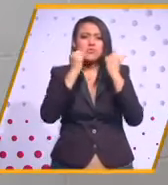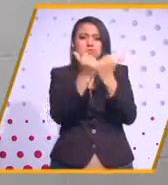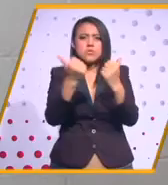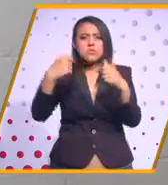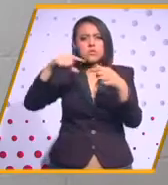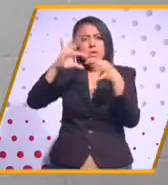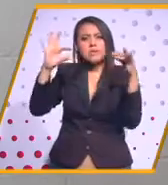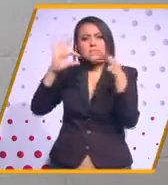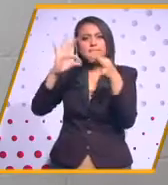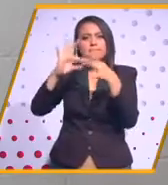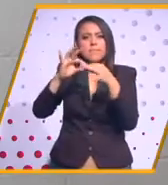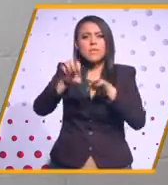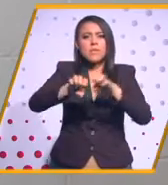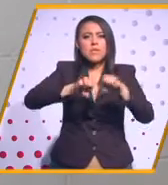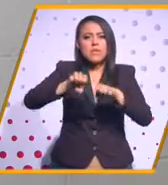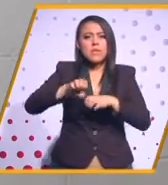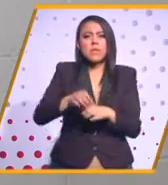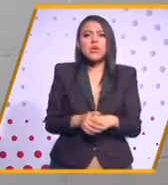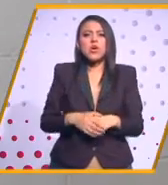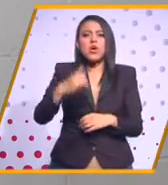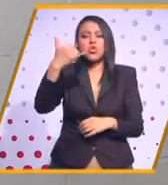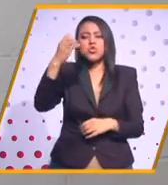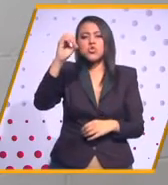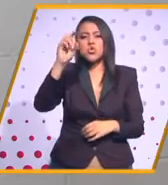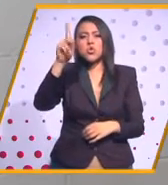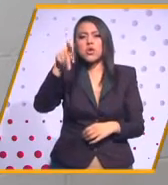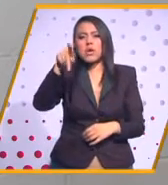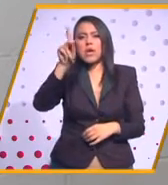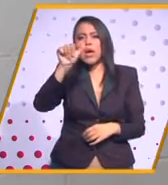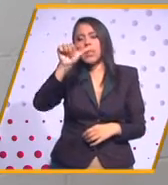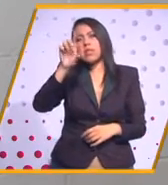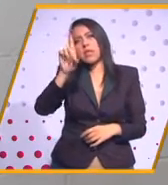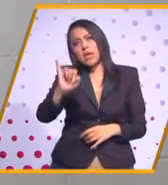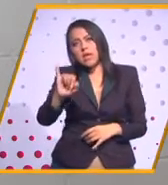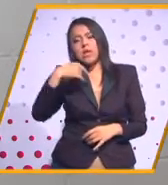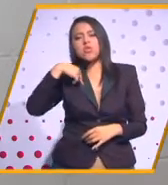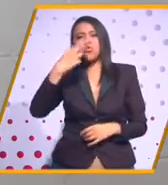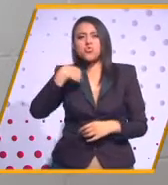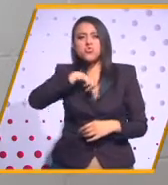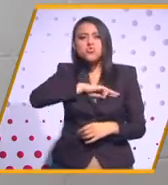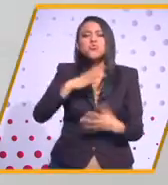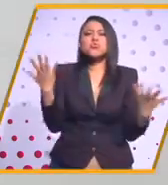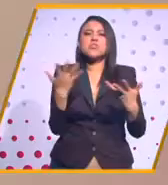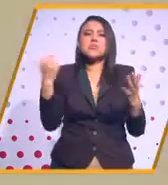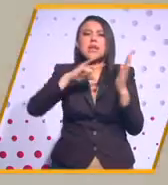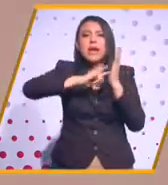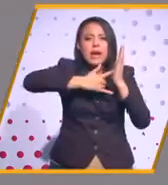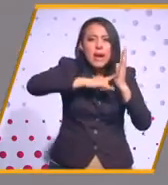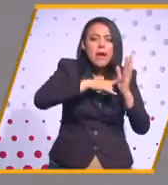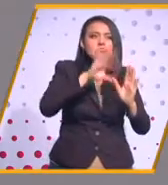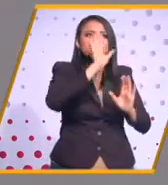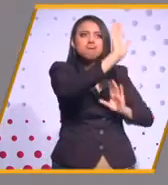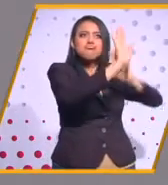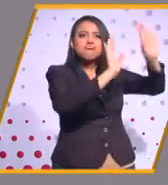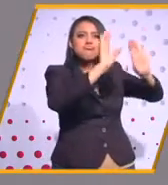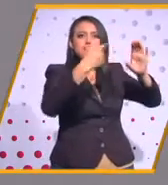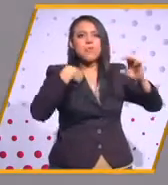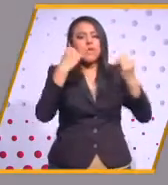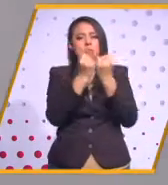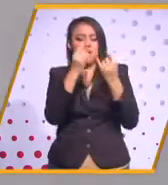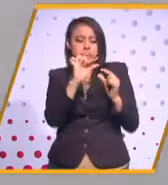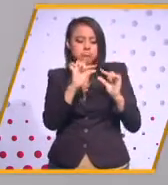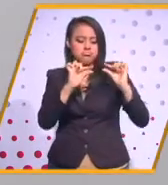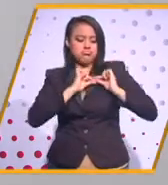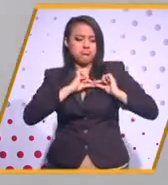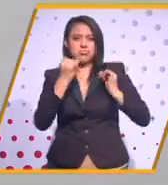empresa familiar donde producimos fotobotones, relojes de pared, pines,